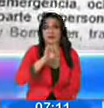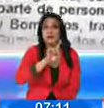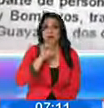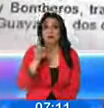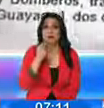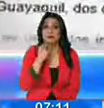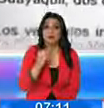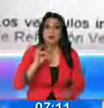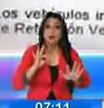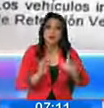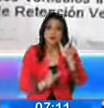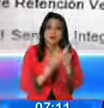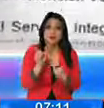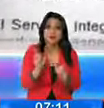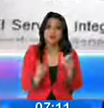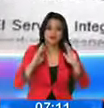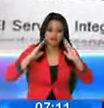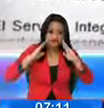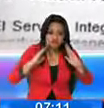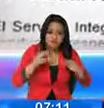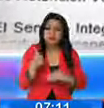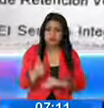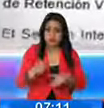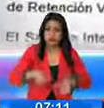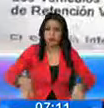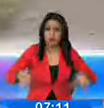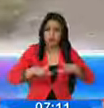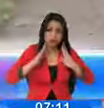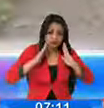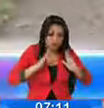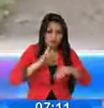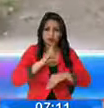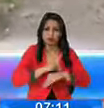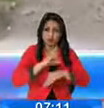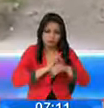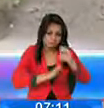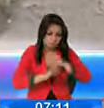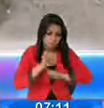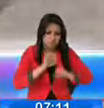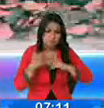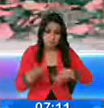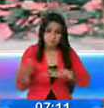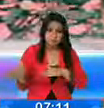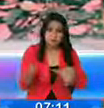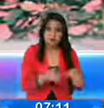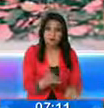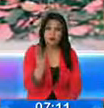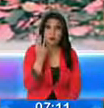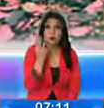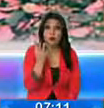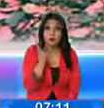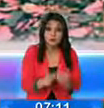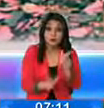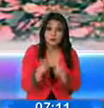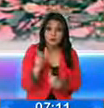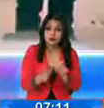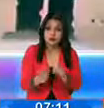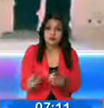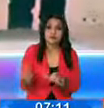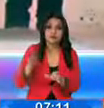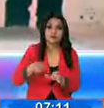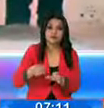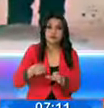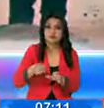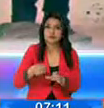fueron atendidas y estabilizadas en el sitio de la novedad, mientras que otras 4 debieron ser trasladadas a bordo de